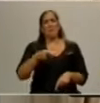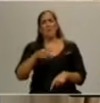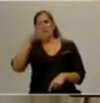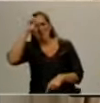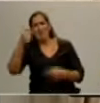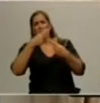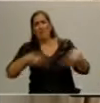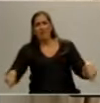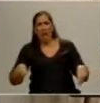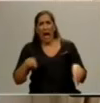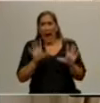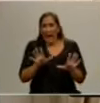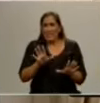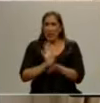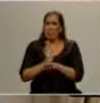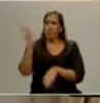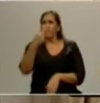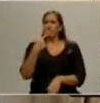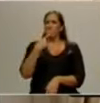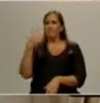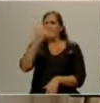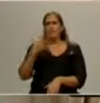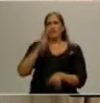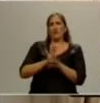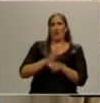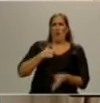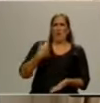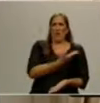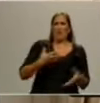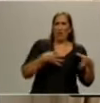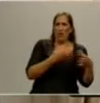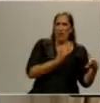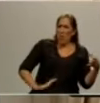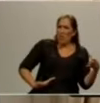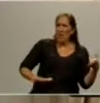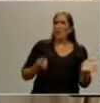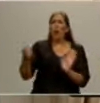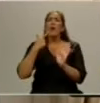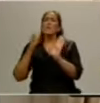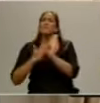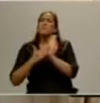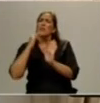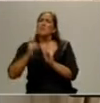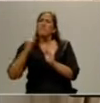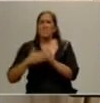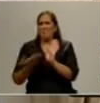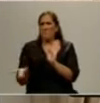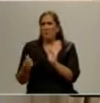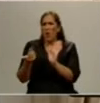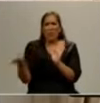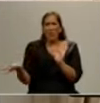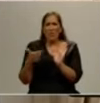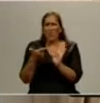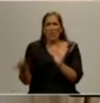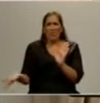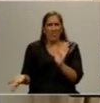sospechado de una maniobra semejante, más aún cuando los argumentos son absurdos. Hoy leía que un prestigioso